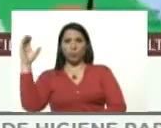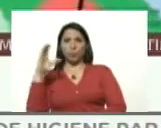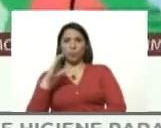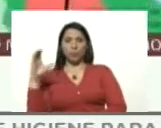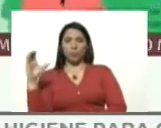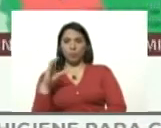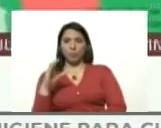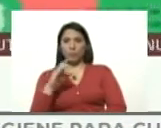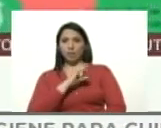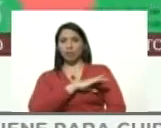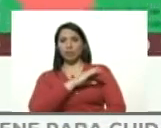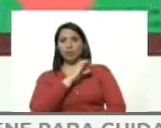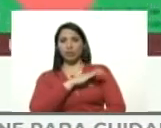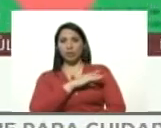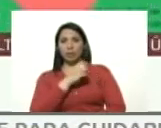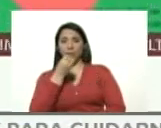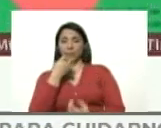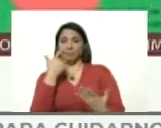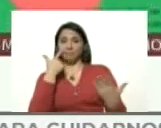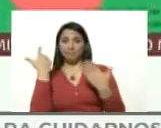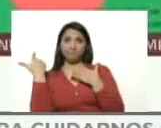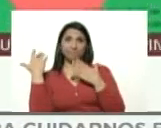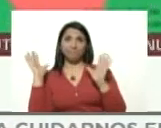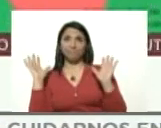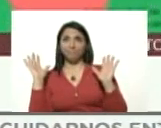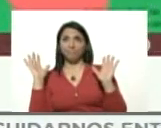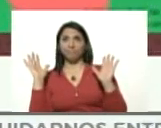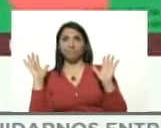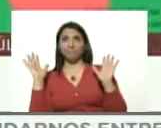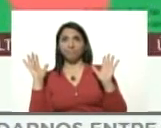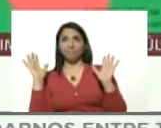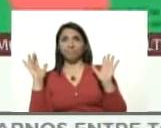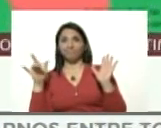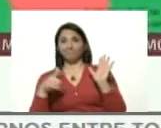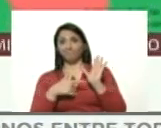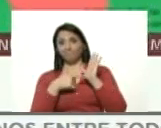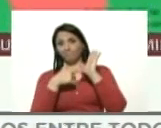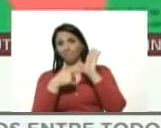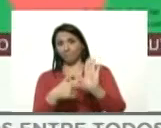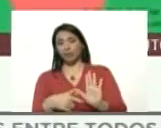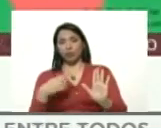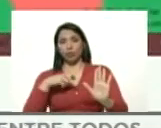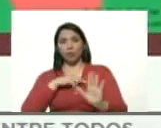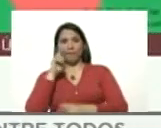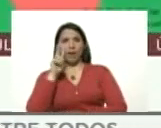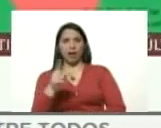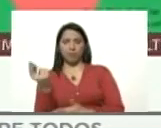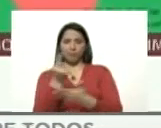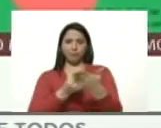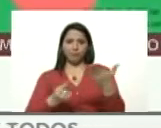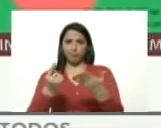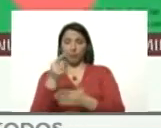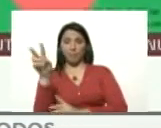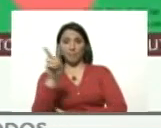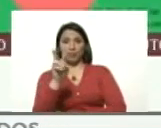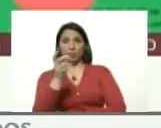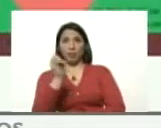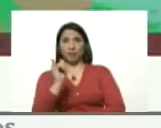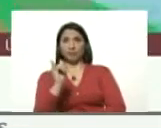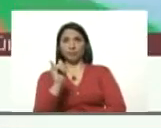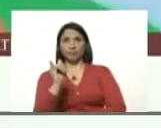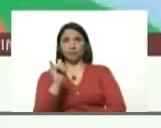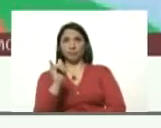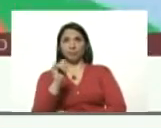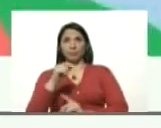Colombia, Chile. Bueno, allí para muestra un botón, lo estamos viendo en el mapa. Venezuela está con